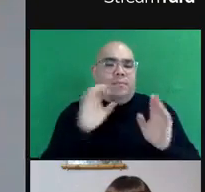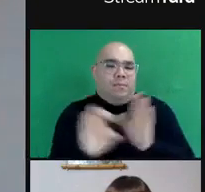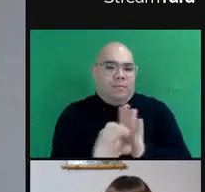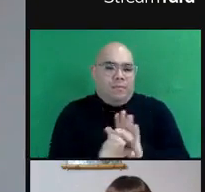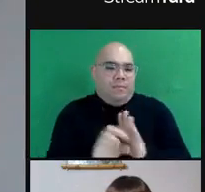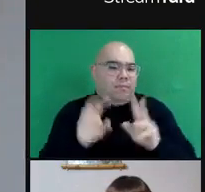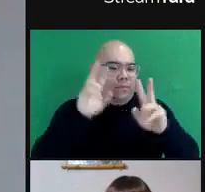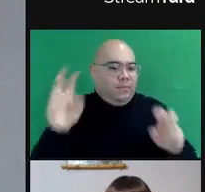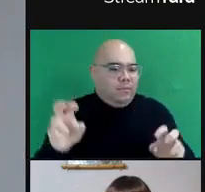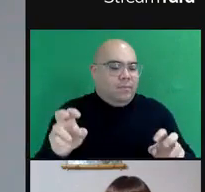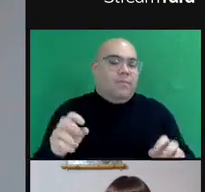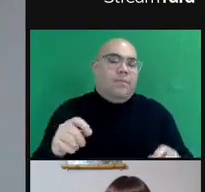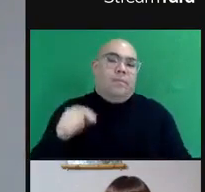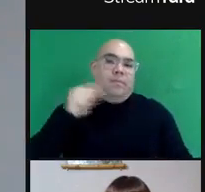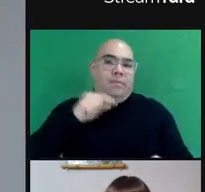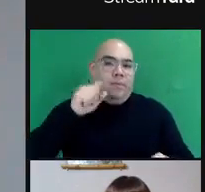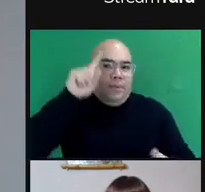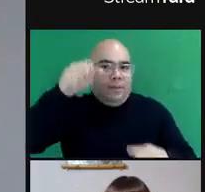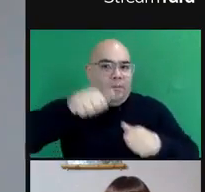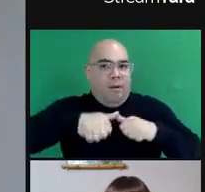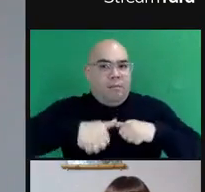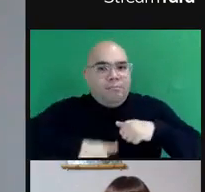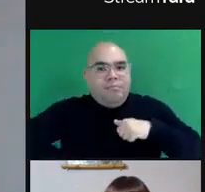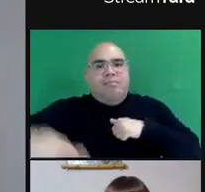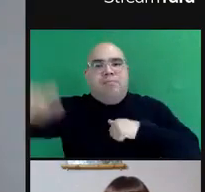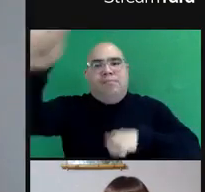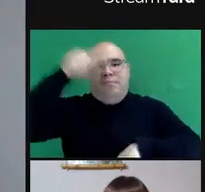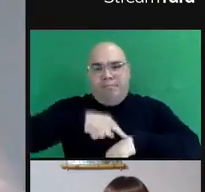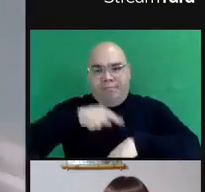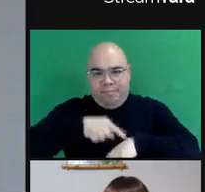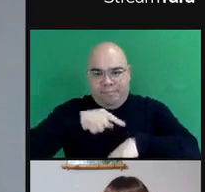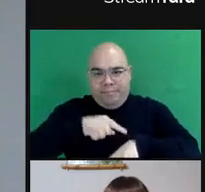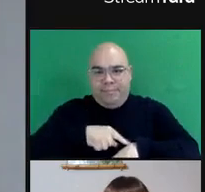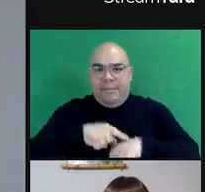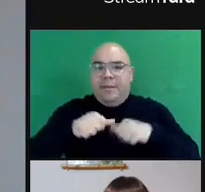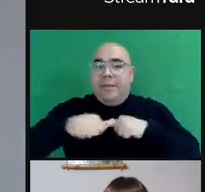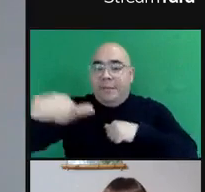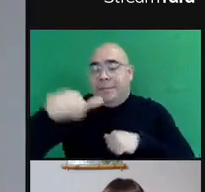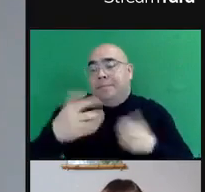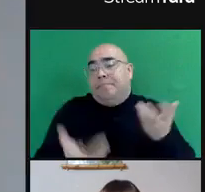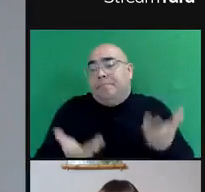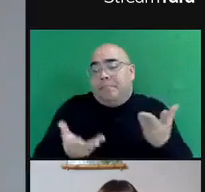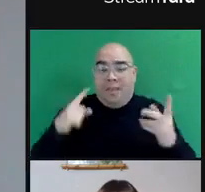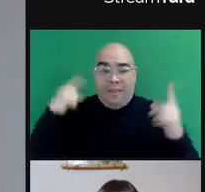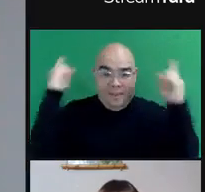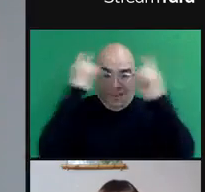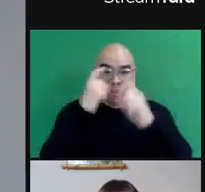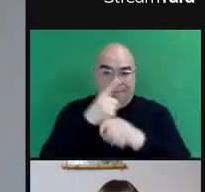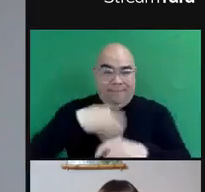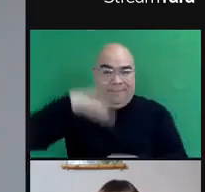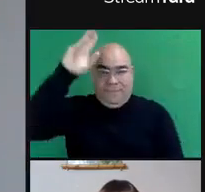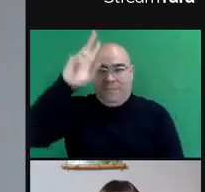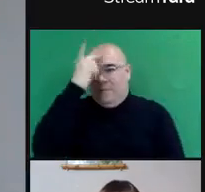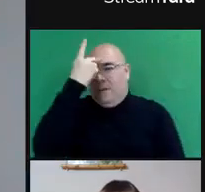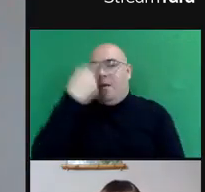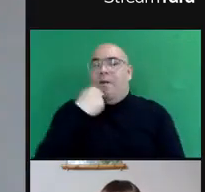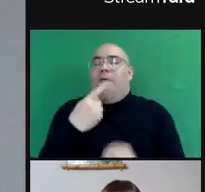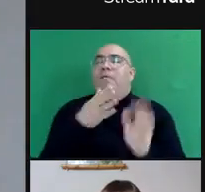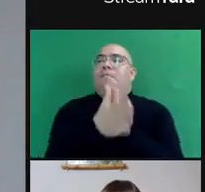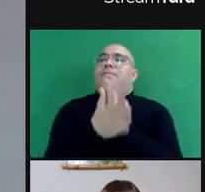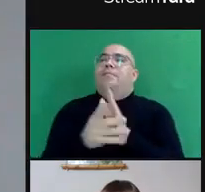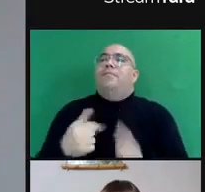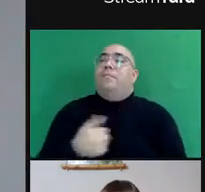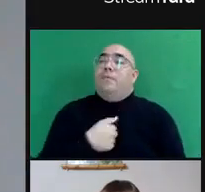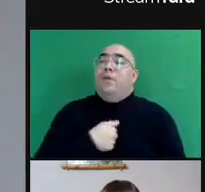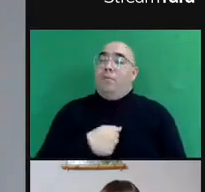va a tener una presencia en el tiempo. Lo que es terriblemente equivocado es creer que soy tan